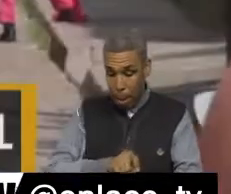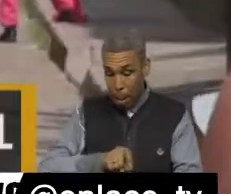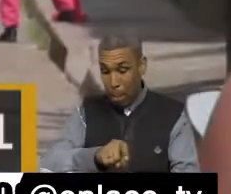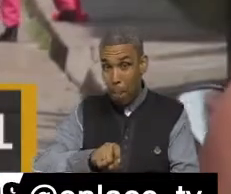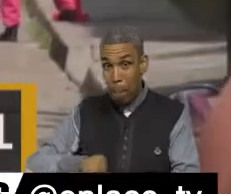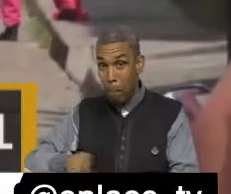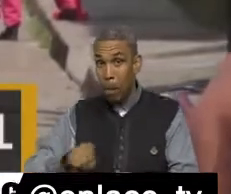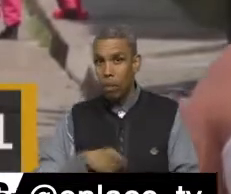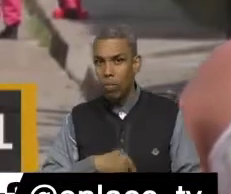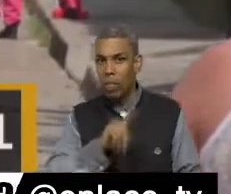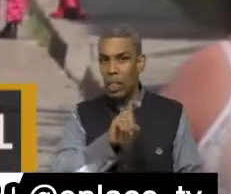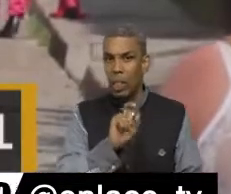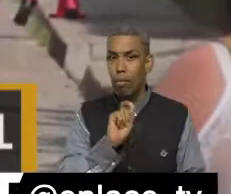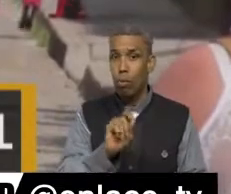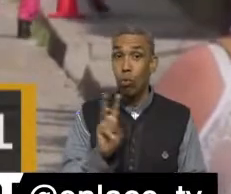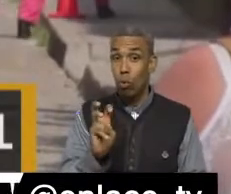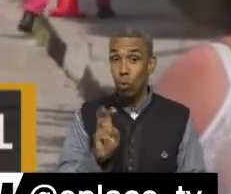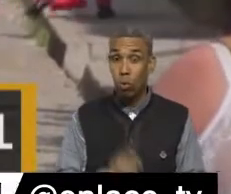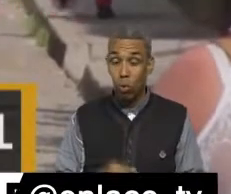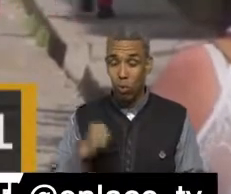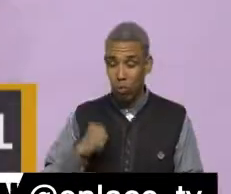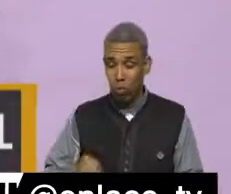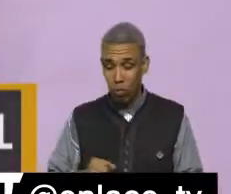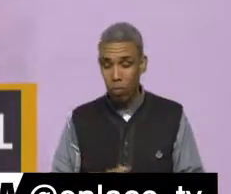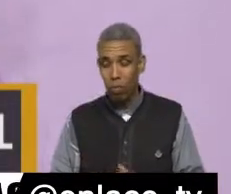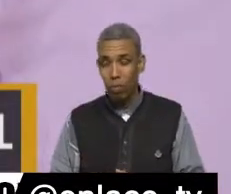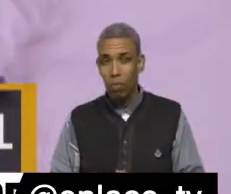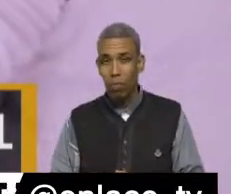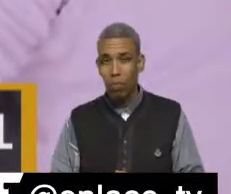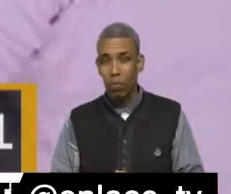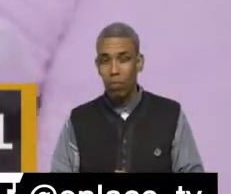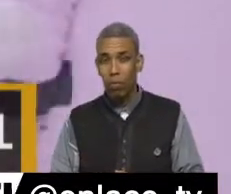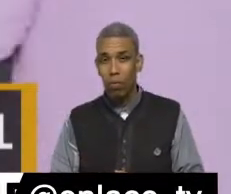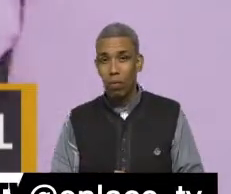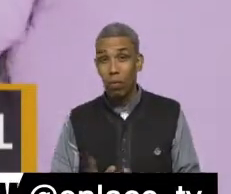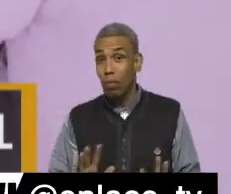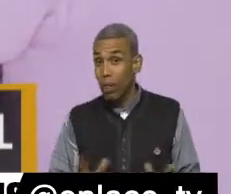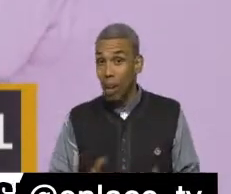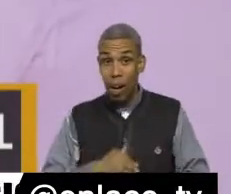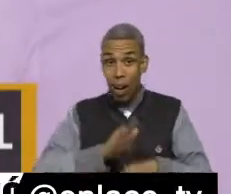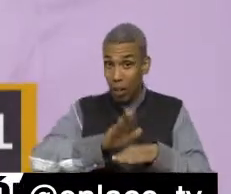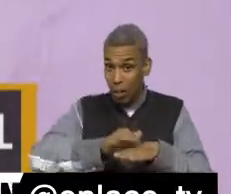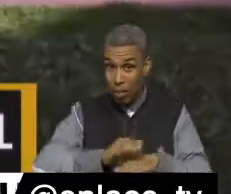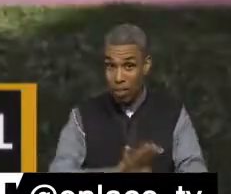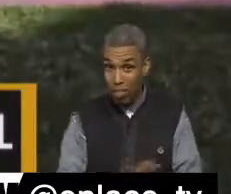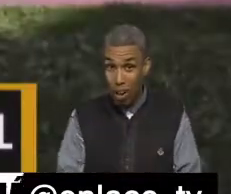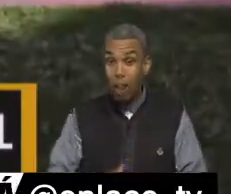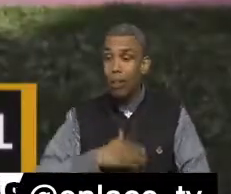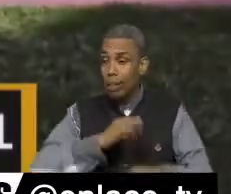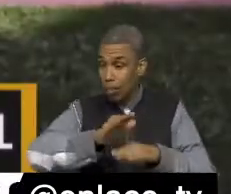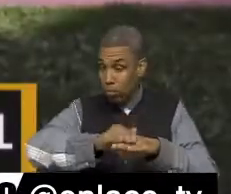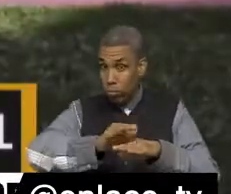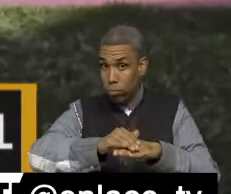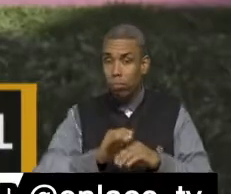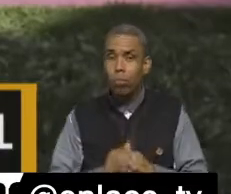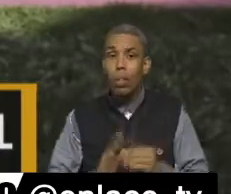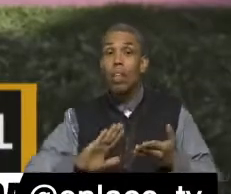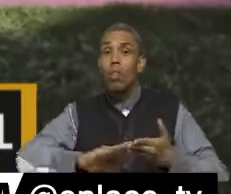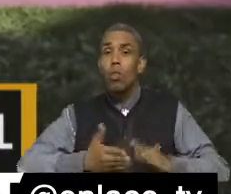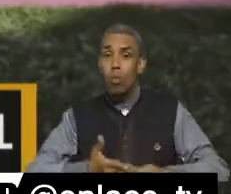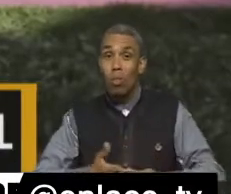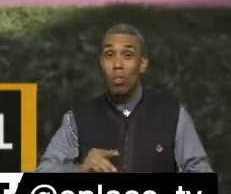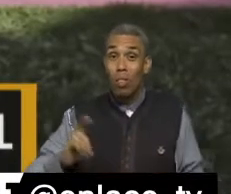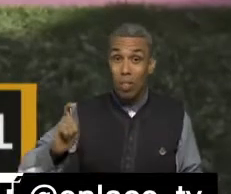kilómetros. Esto, además de ser un tema institucional, pues estamos de una vez promoviendo estos hechos, ¿sí?, para que la comunidad